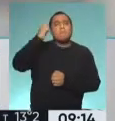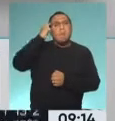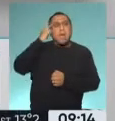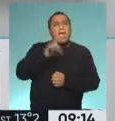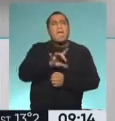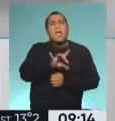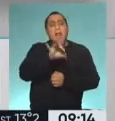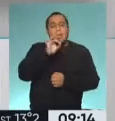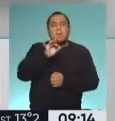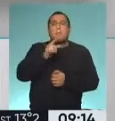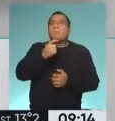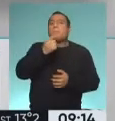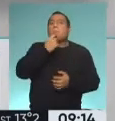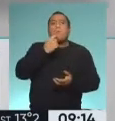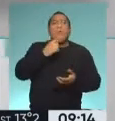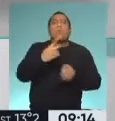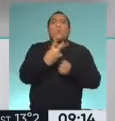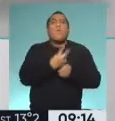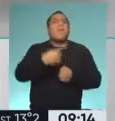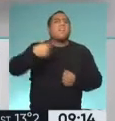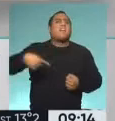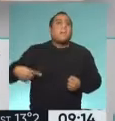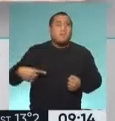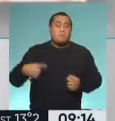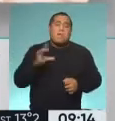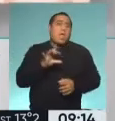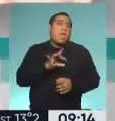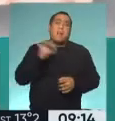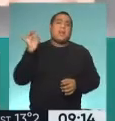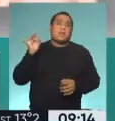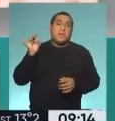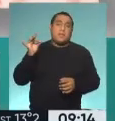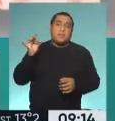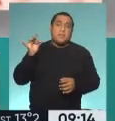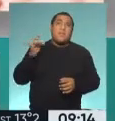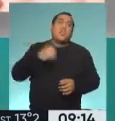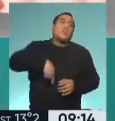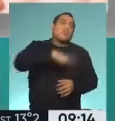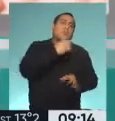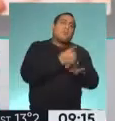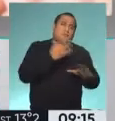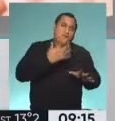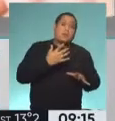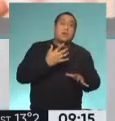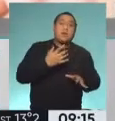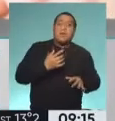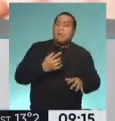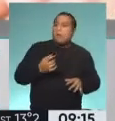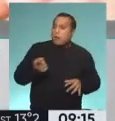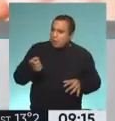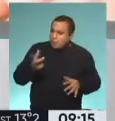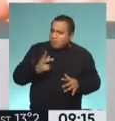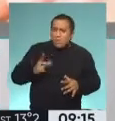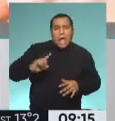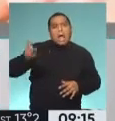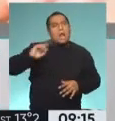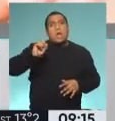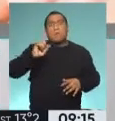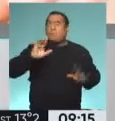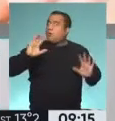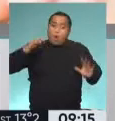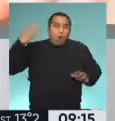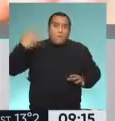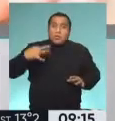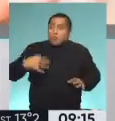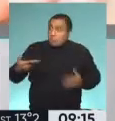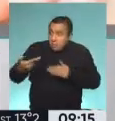las intervenciones o los cuidados que se le van a dar a partir de la información que nosotros como profesionales tenemos la obligación de darle, ¿no?